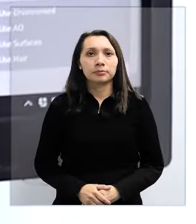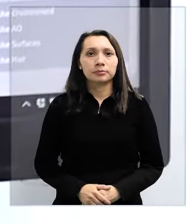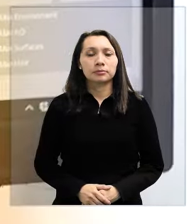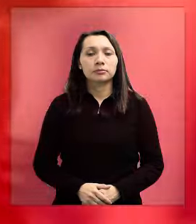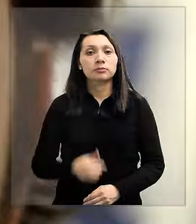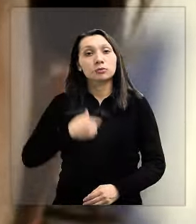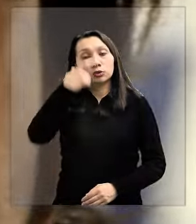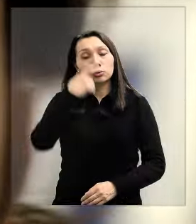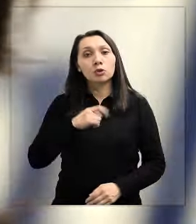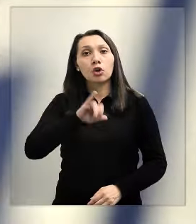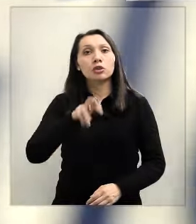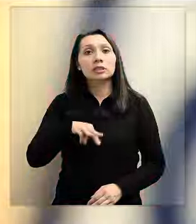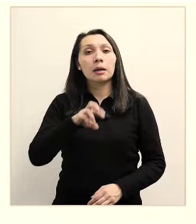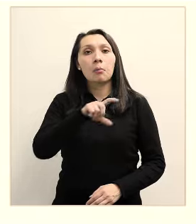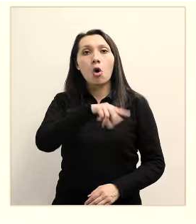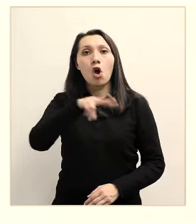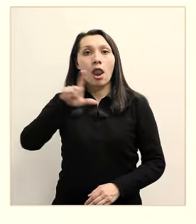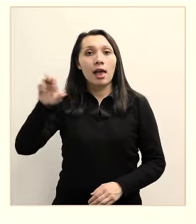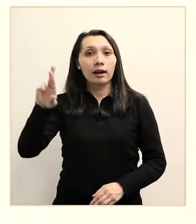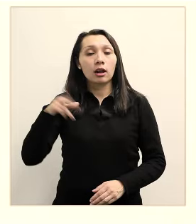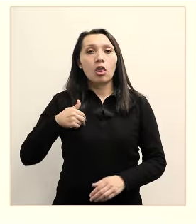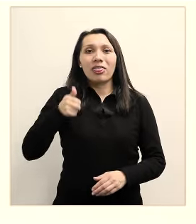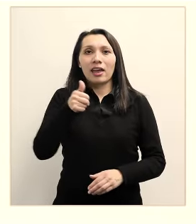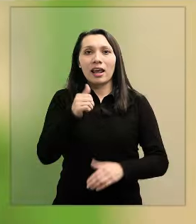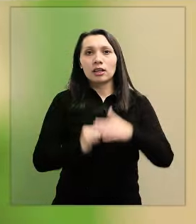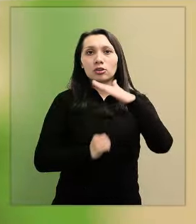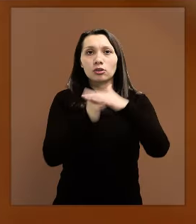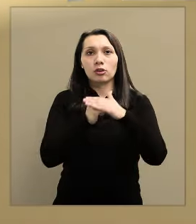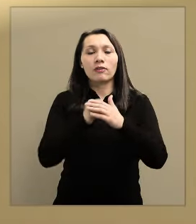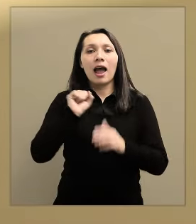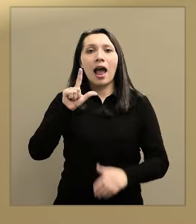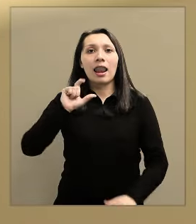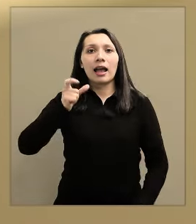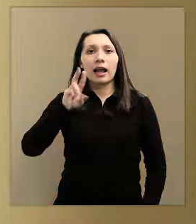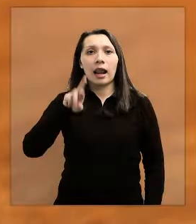Bueno, soy José Manuel Moller, director ejecutivo de Algram.